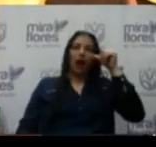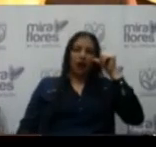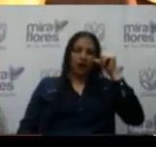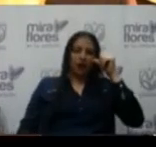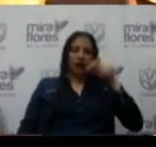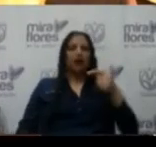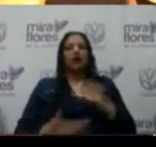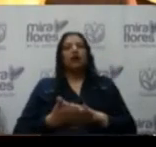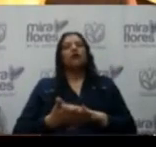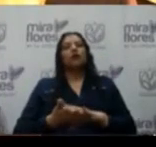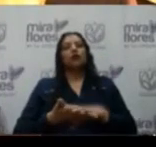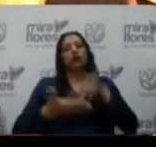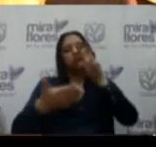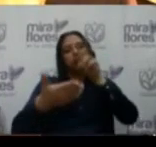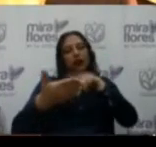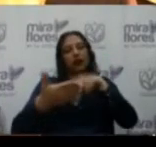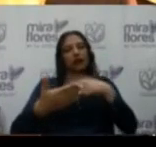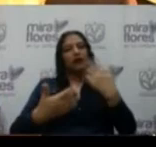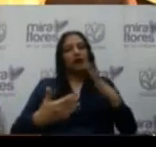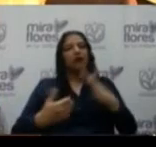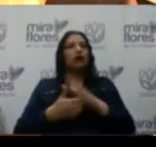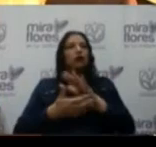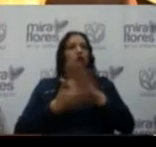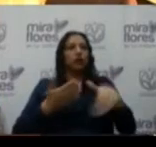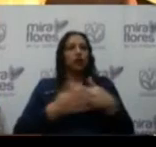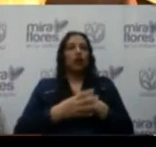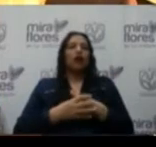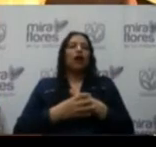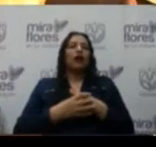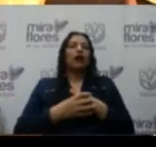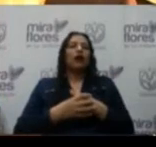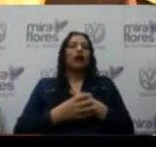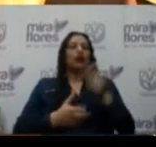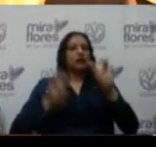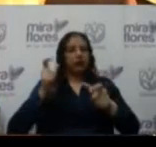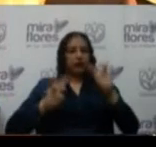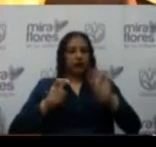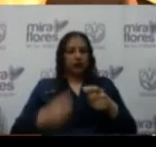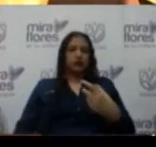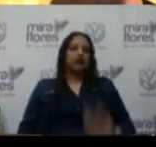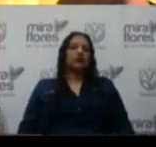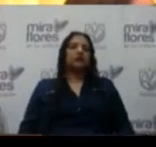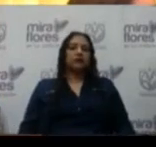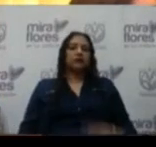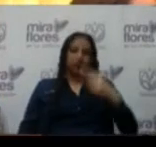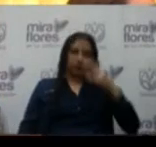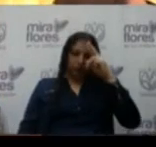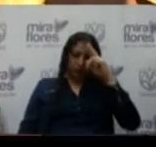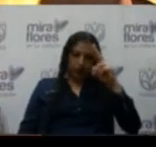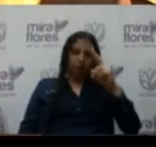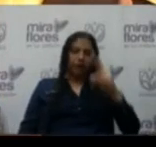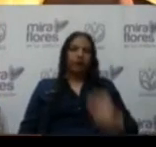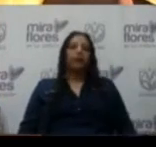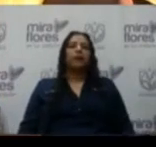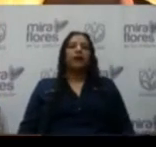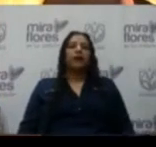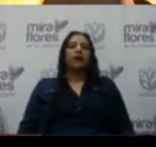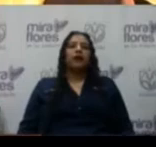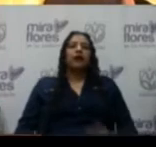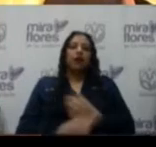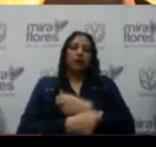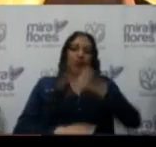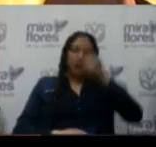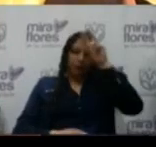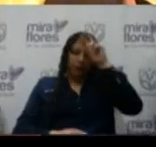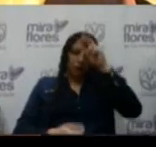se ha leído, e impuestos de su contenido reducido a que las personas de conocida probidad, luces y patriotismo que habitan